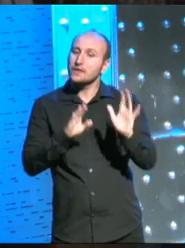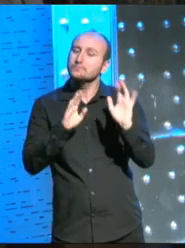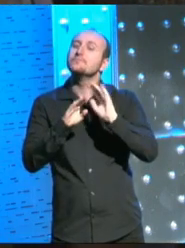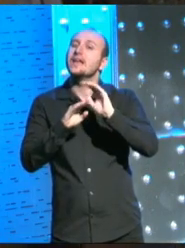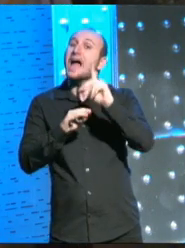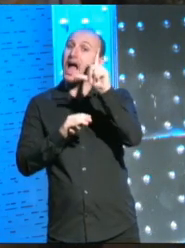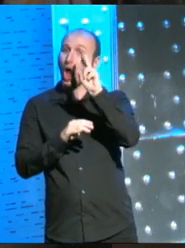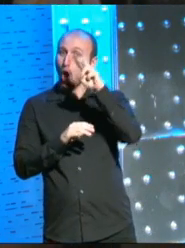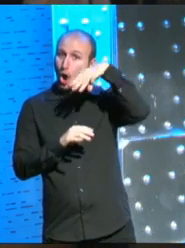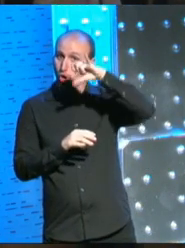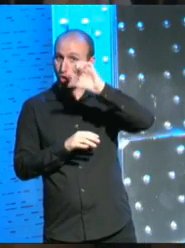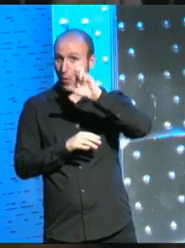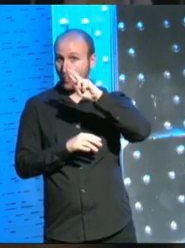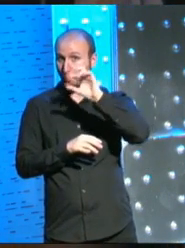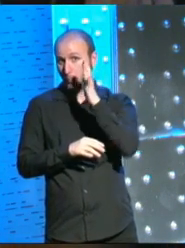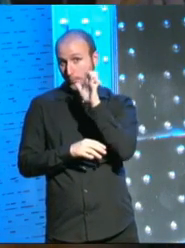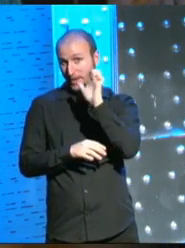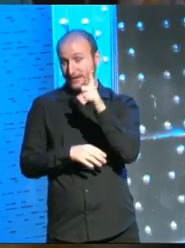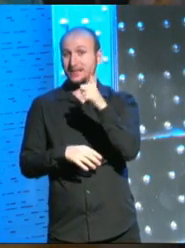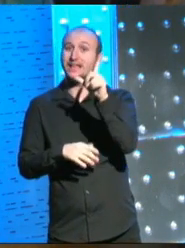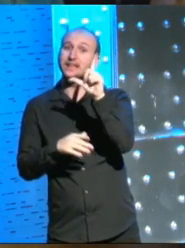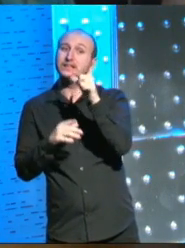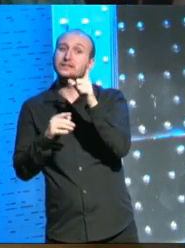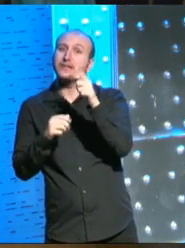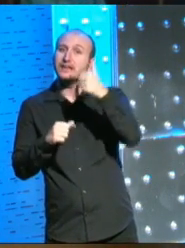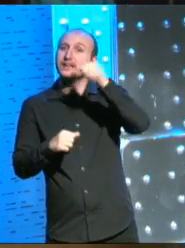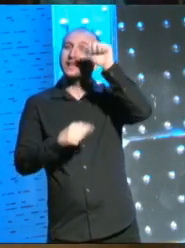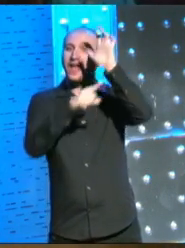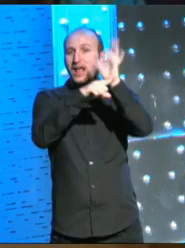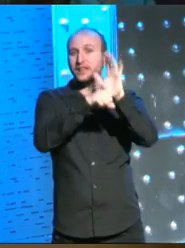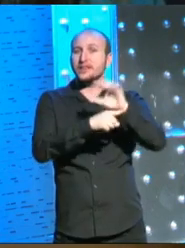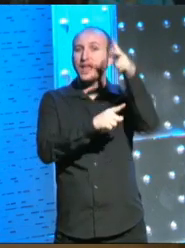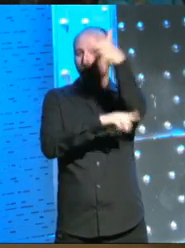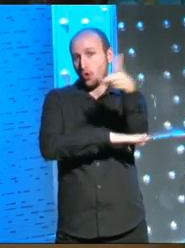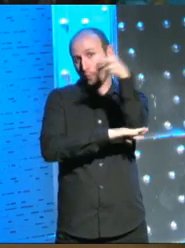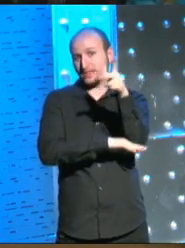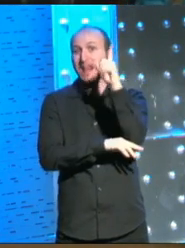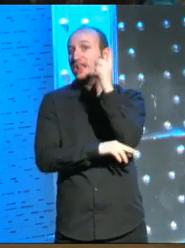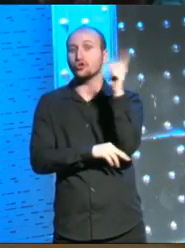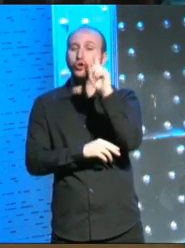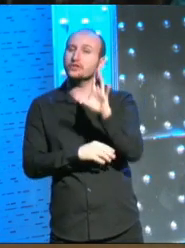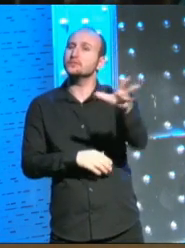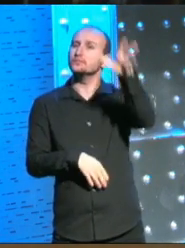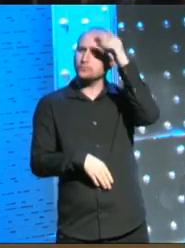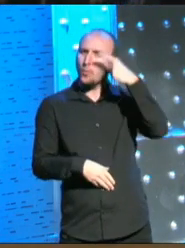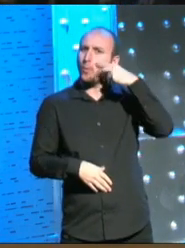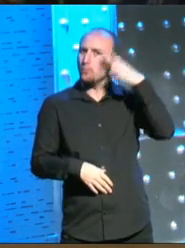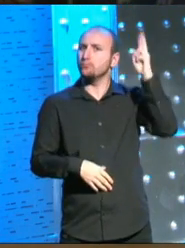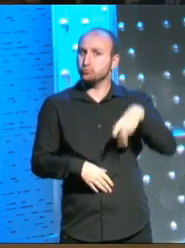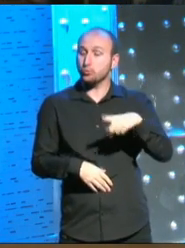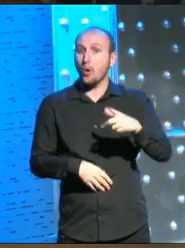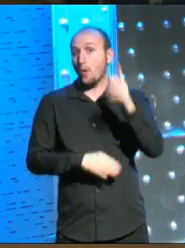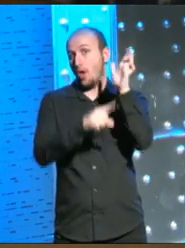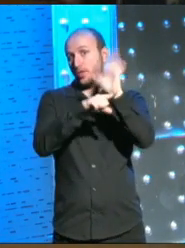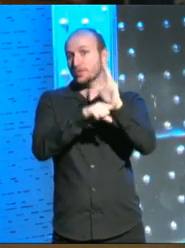Lumière no solamente se limitó, él cultivó el cine documental y estaba convencido de que el futuro del cine sería solo